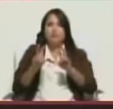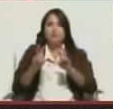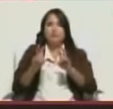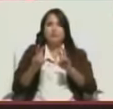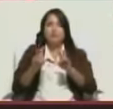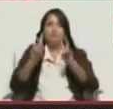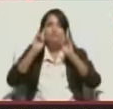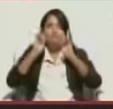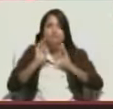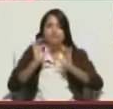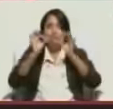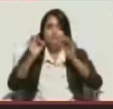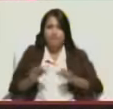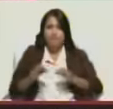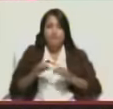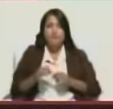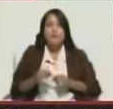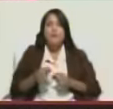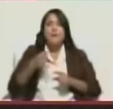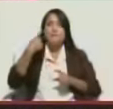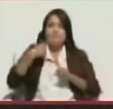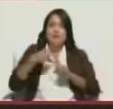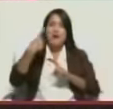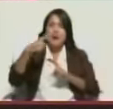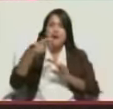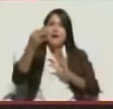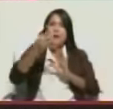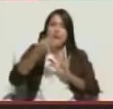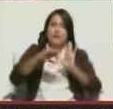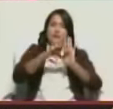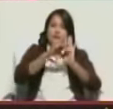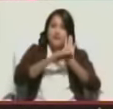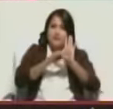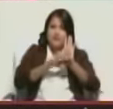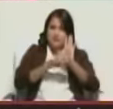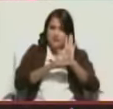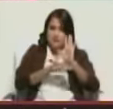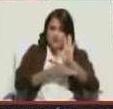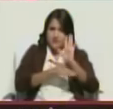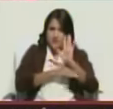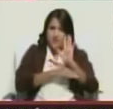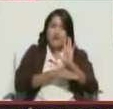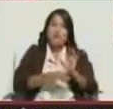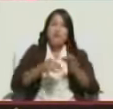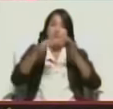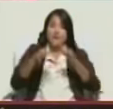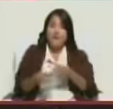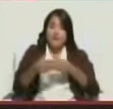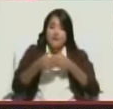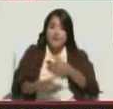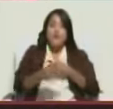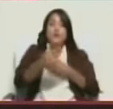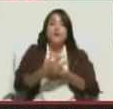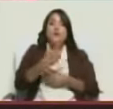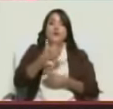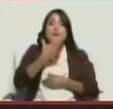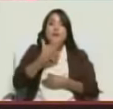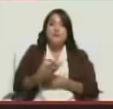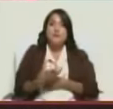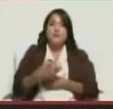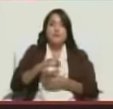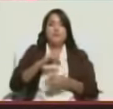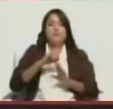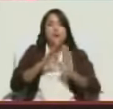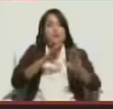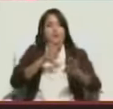con todas las garantías para expresar su voluntad el 3 de diciembre por la integridad